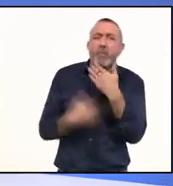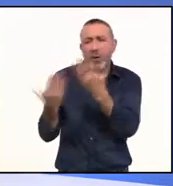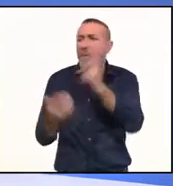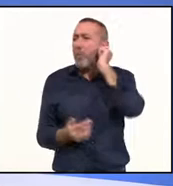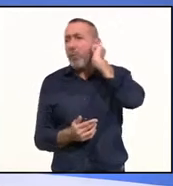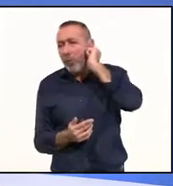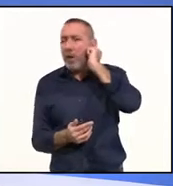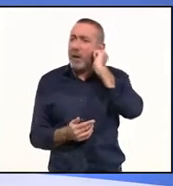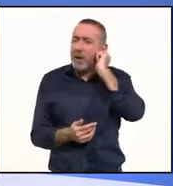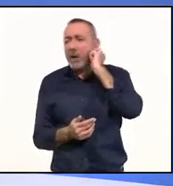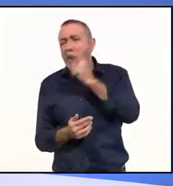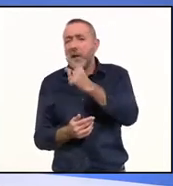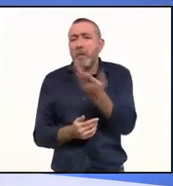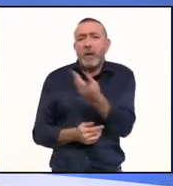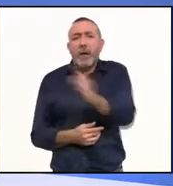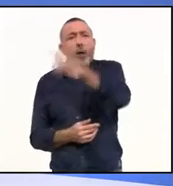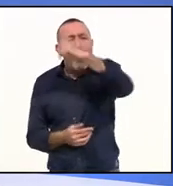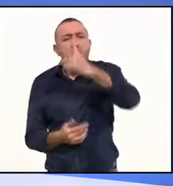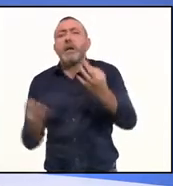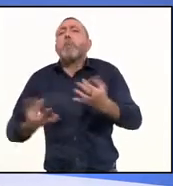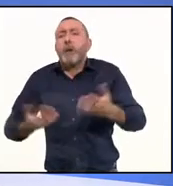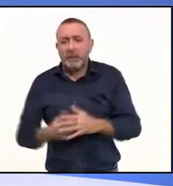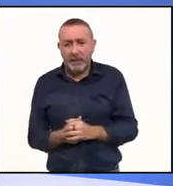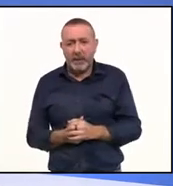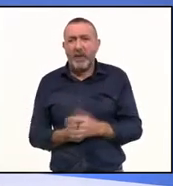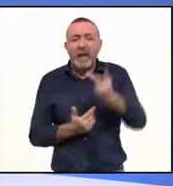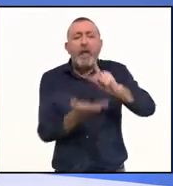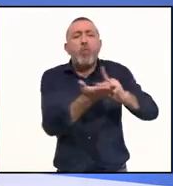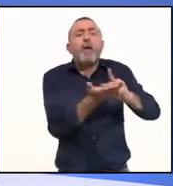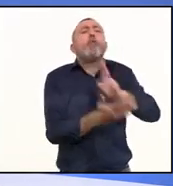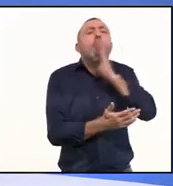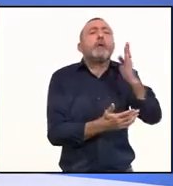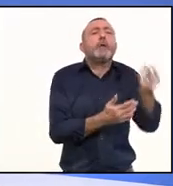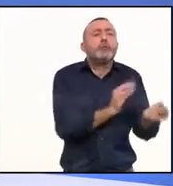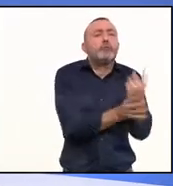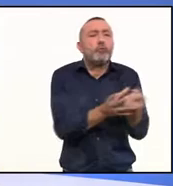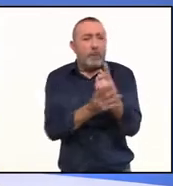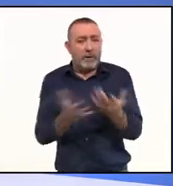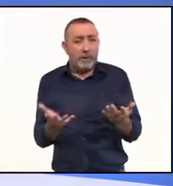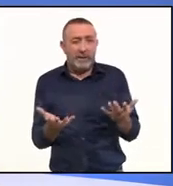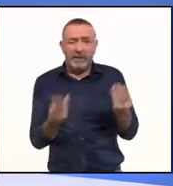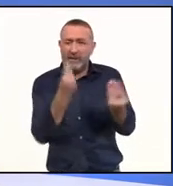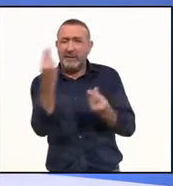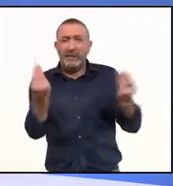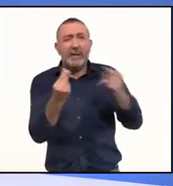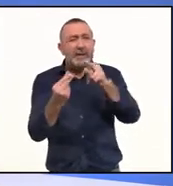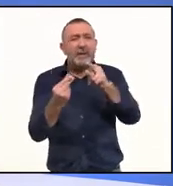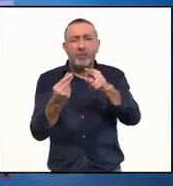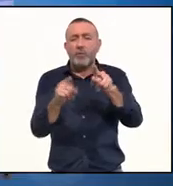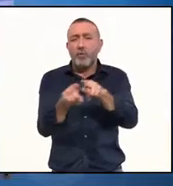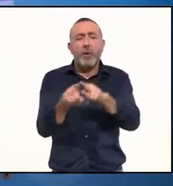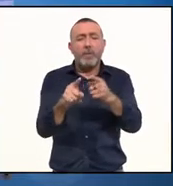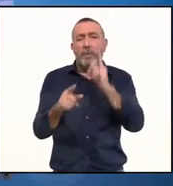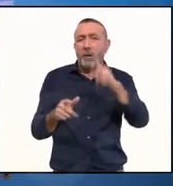mujeres que agreden a su marido y esos datos donde salen sea todo eso es un tsunami no